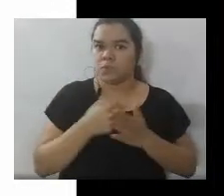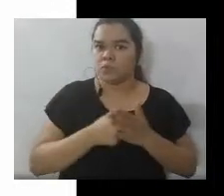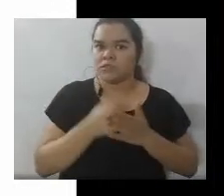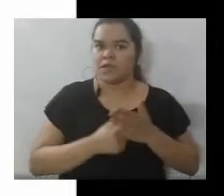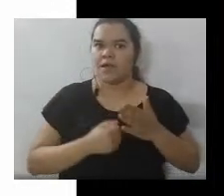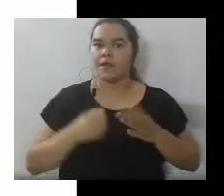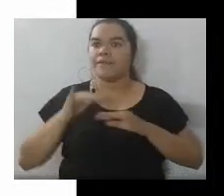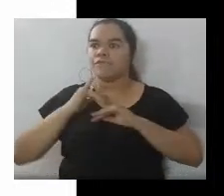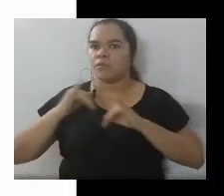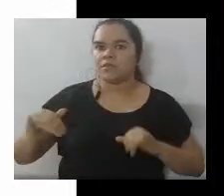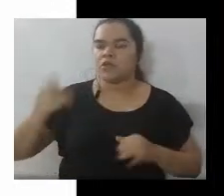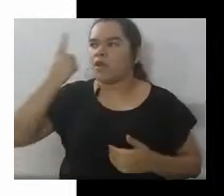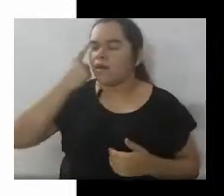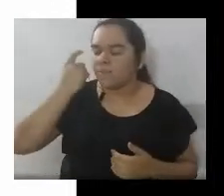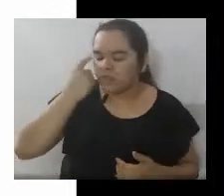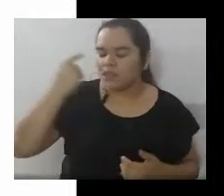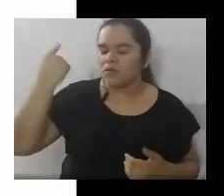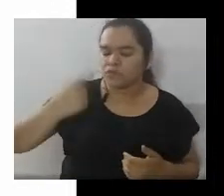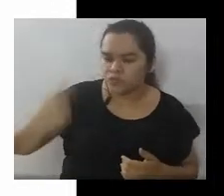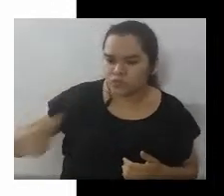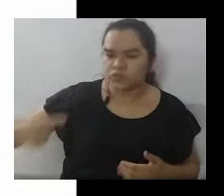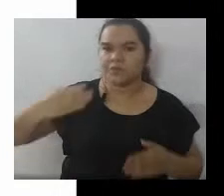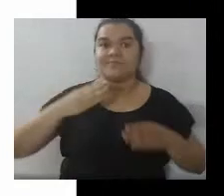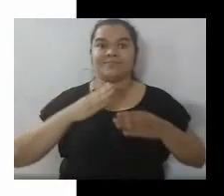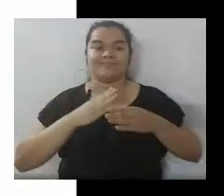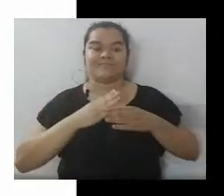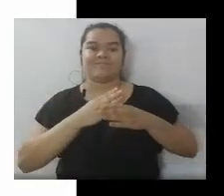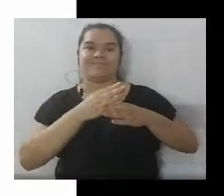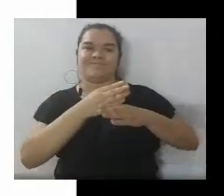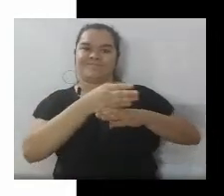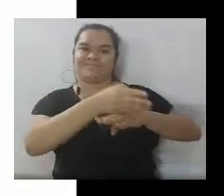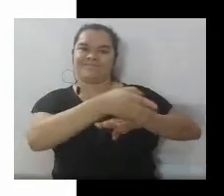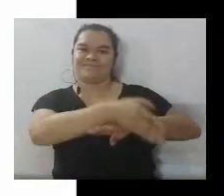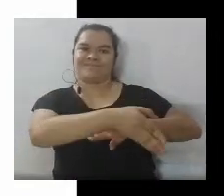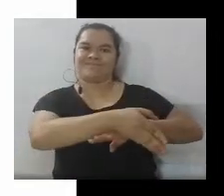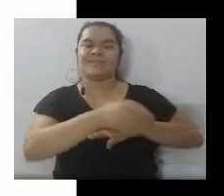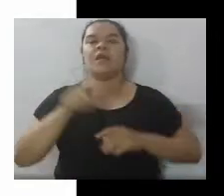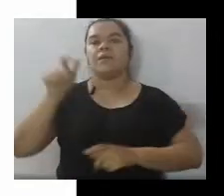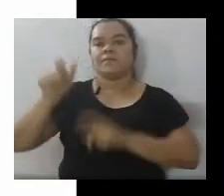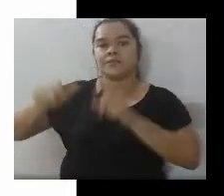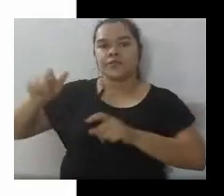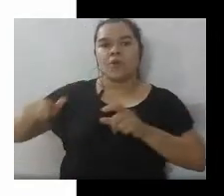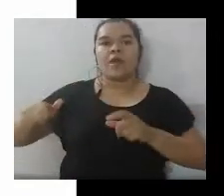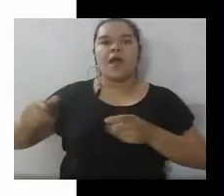que dispone nuestra facultad, a través del personal administrativo que siempre está